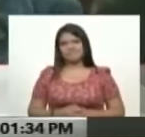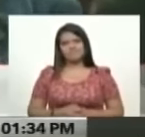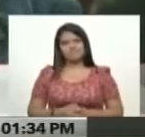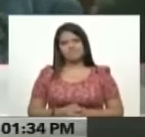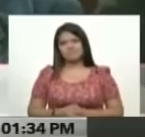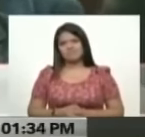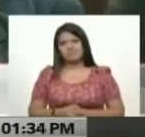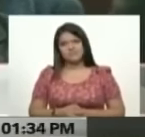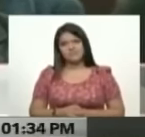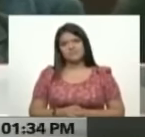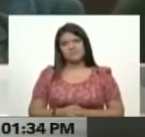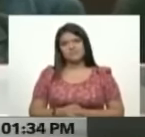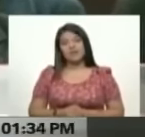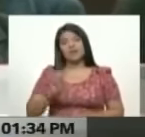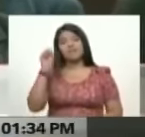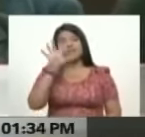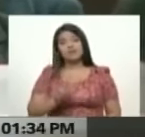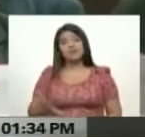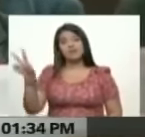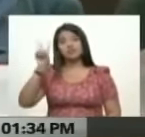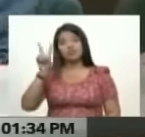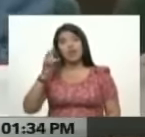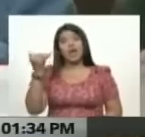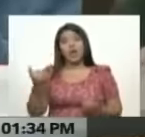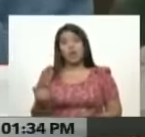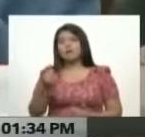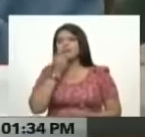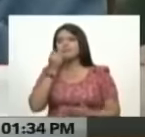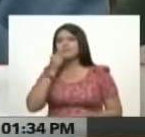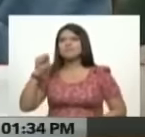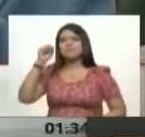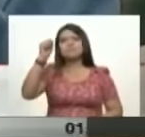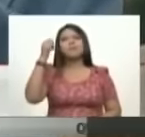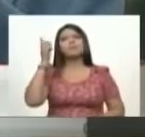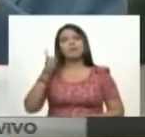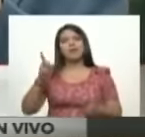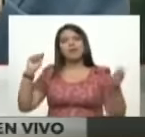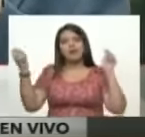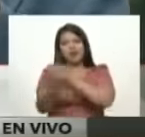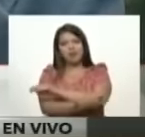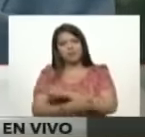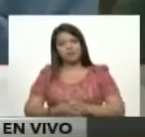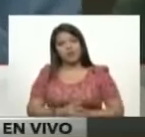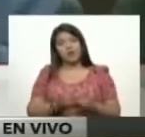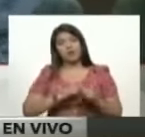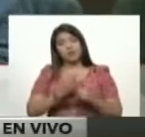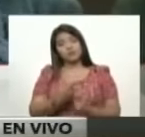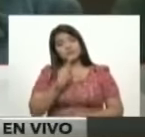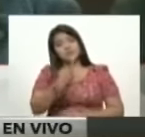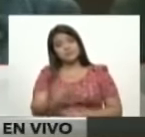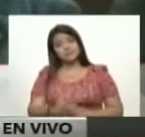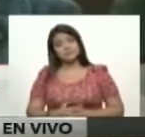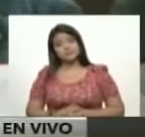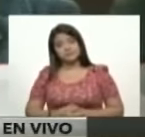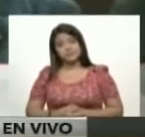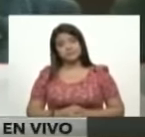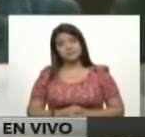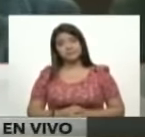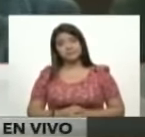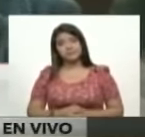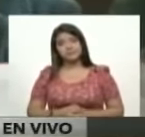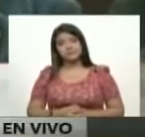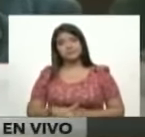que Venezuela hoy nos reclama para tener cambio. Por eso decimos que